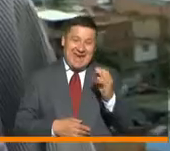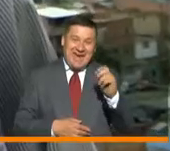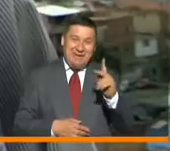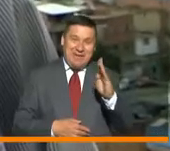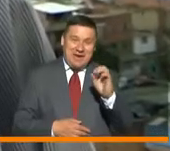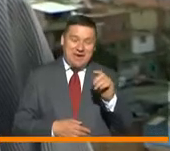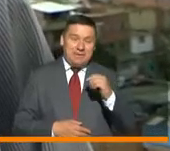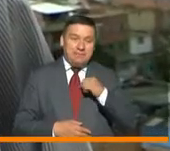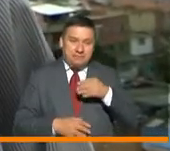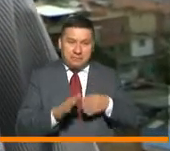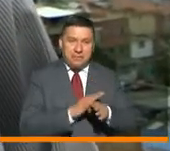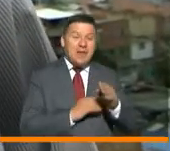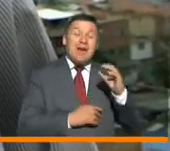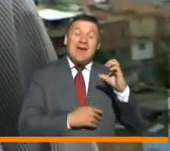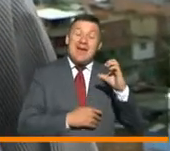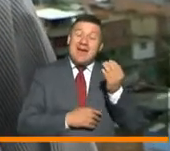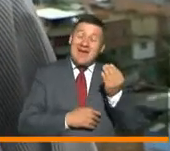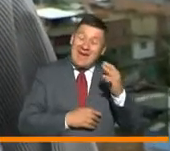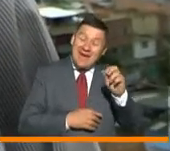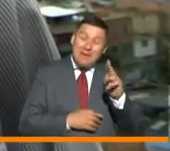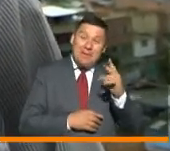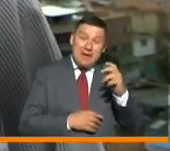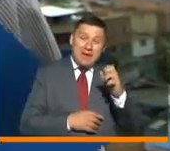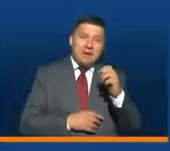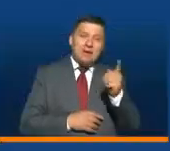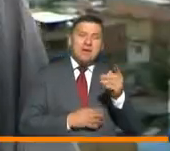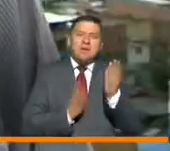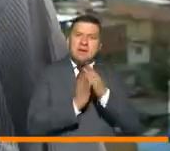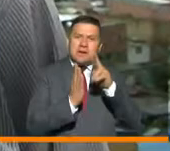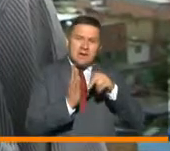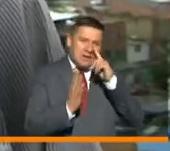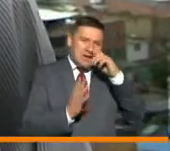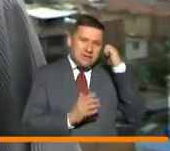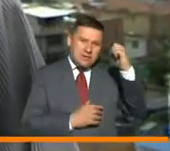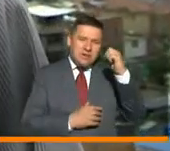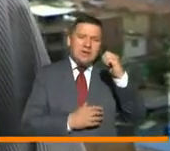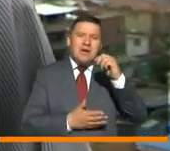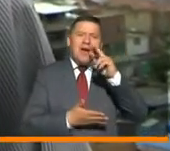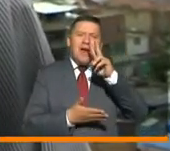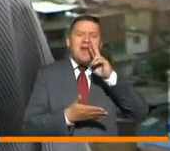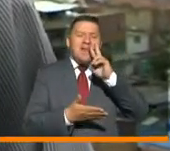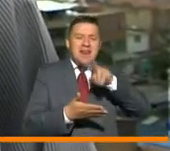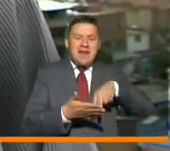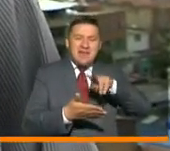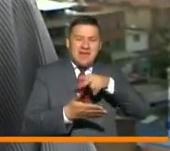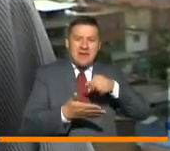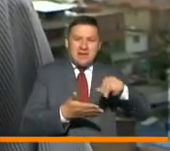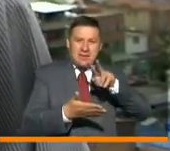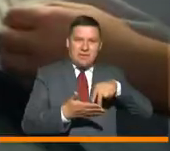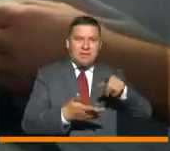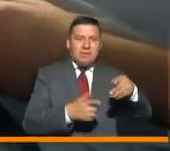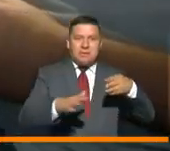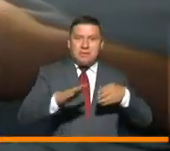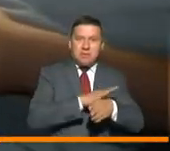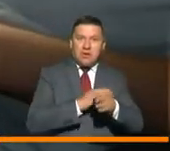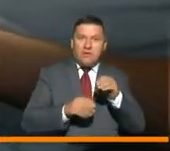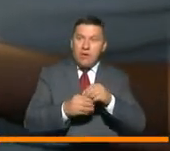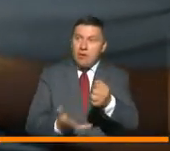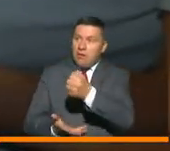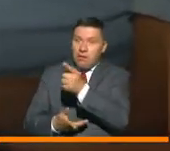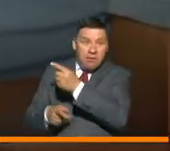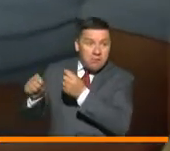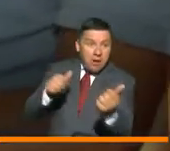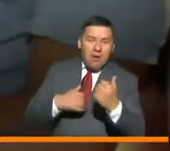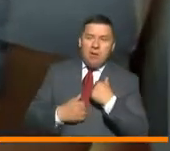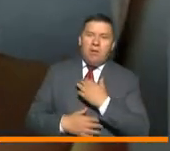Él estudia en la Universidad Nacional Literatura. El beneficio de lograr acceder a este fondo nos